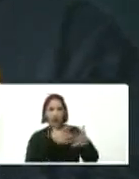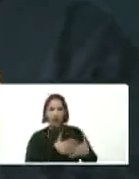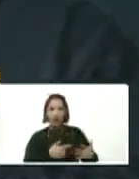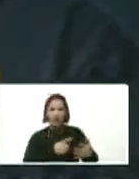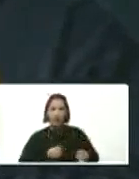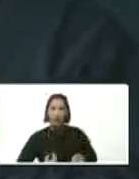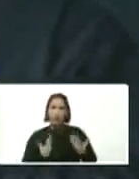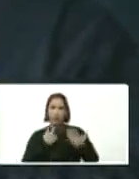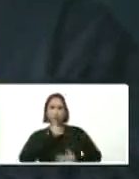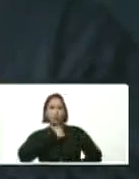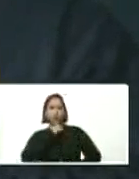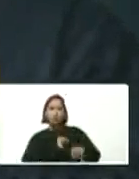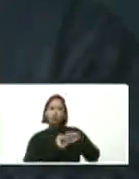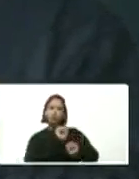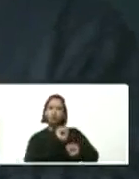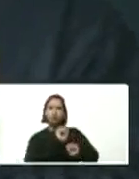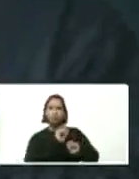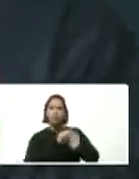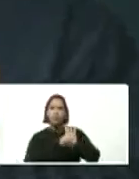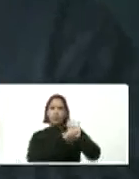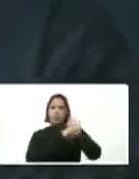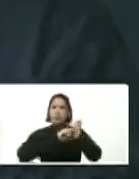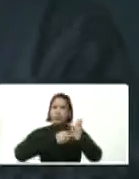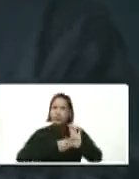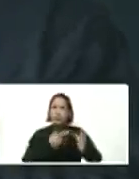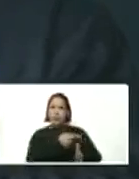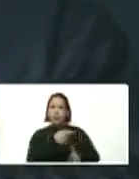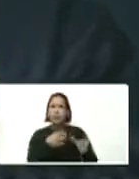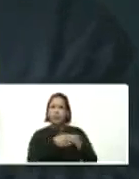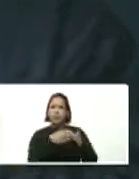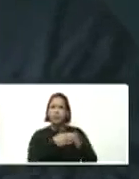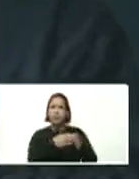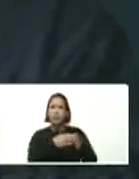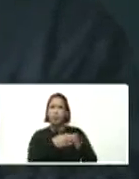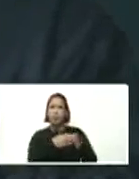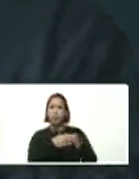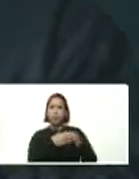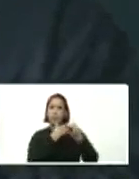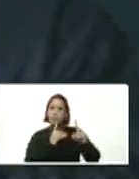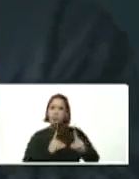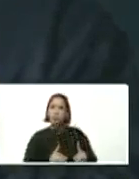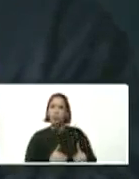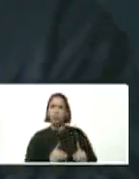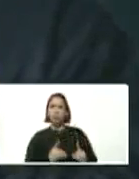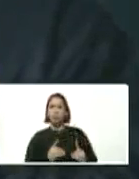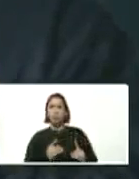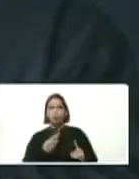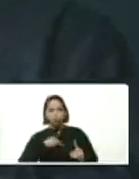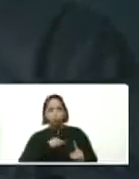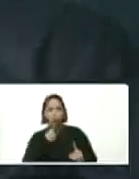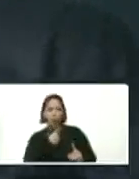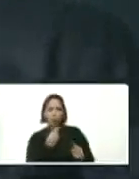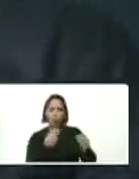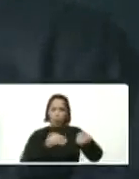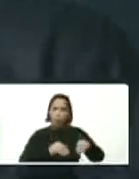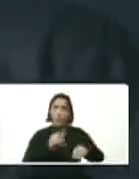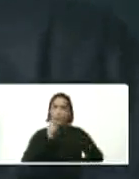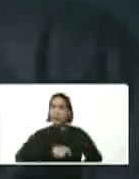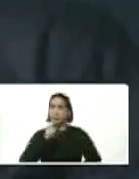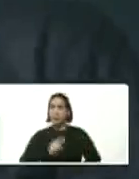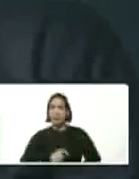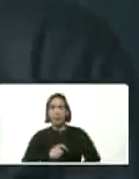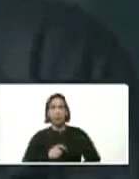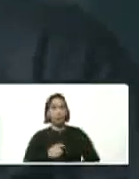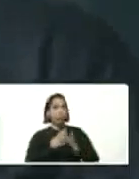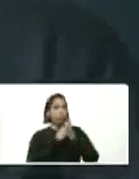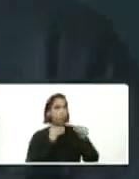expresión de resistencia simbólica. Un equipo, bueno, decidió y planteamos, pues, la necesidad imperiosa a través de todos